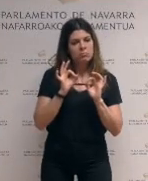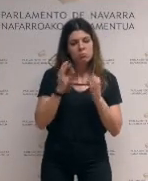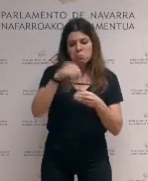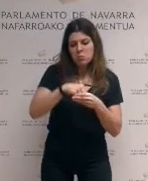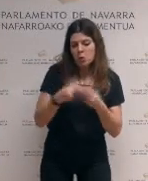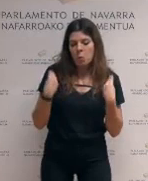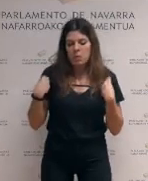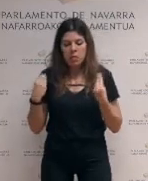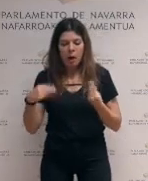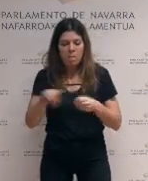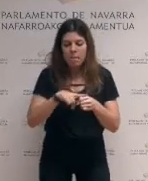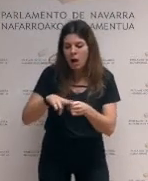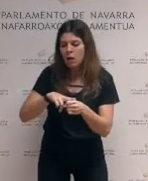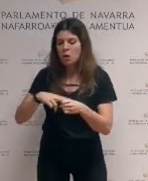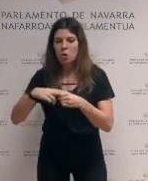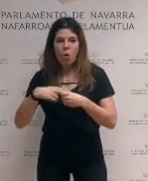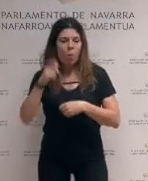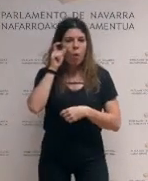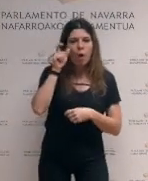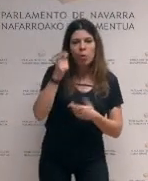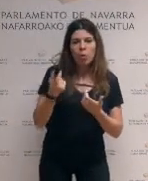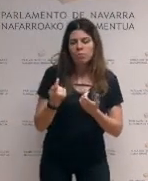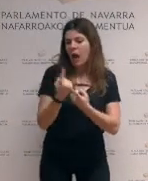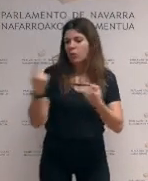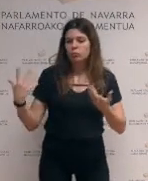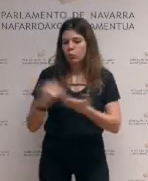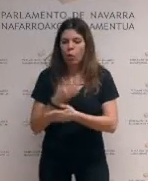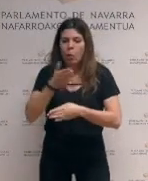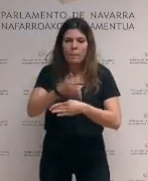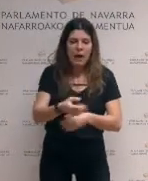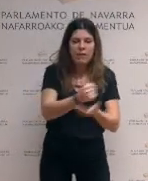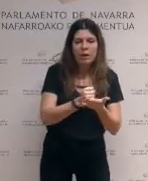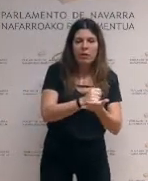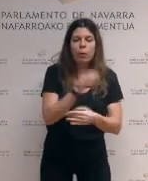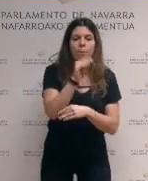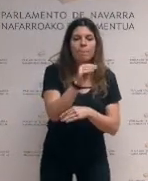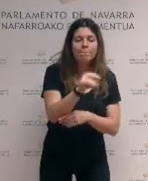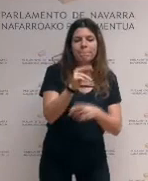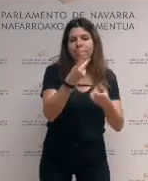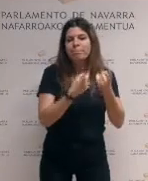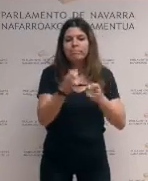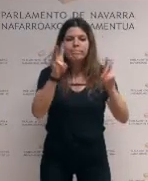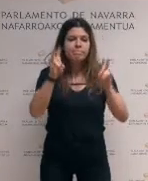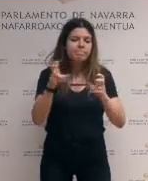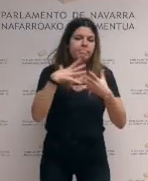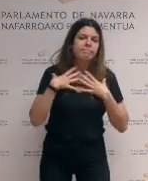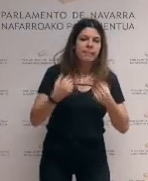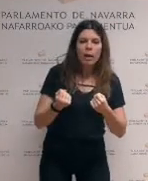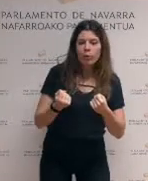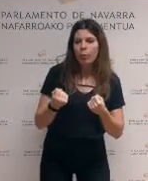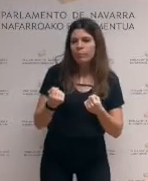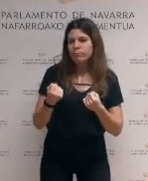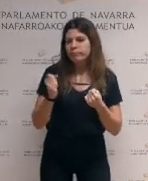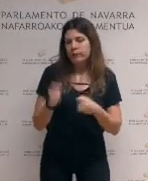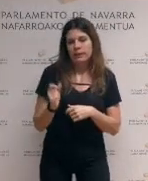localidades. ¿Quién de nosotros no ha acudido alguna vez a alguna farmacia para hacer una consulta de salud habitual? Muchos de